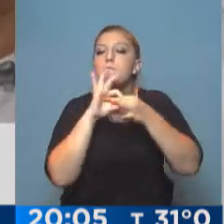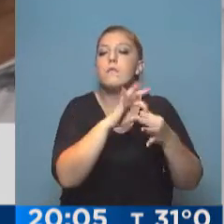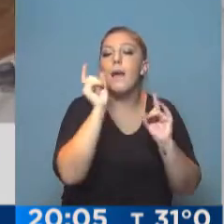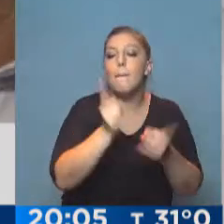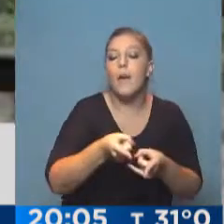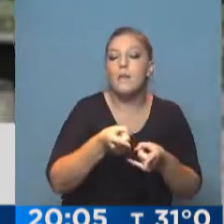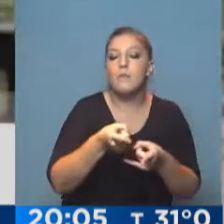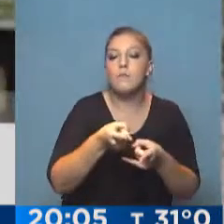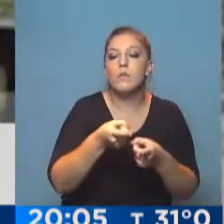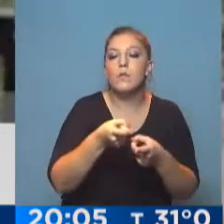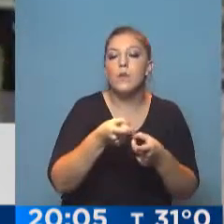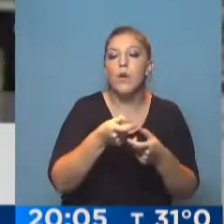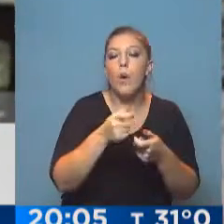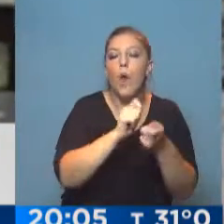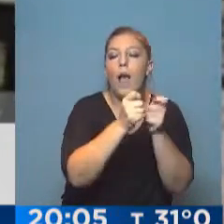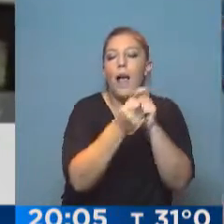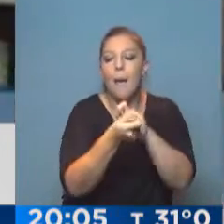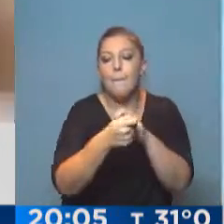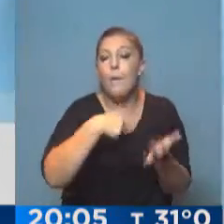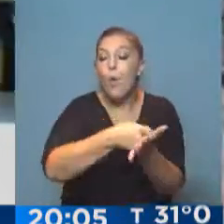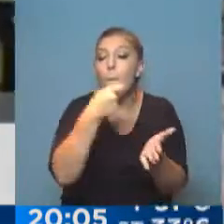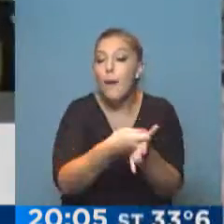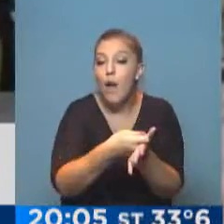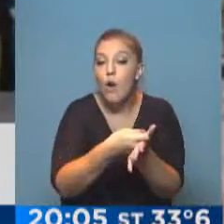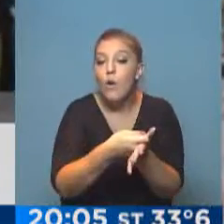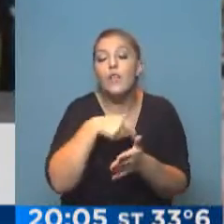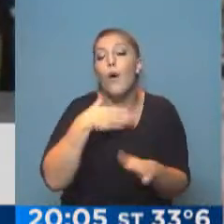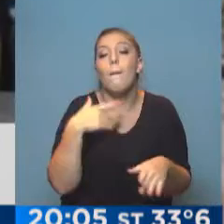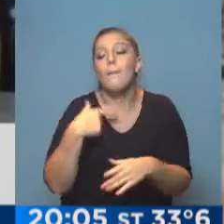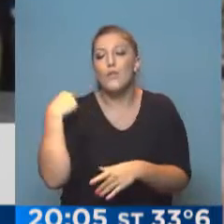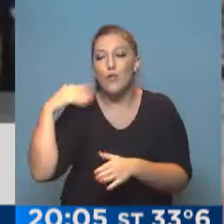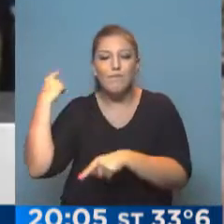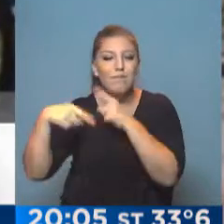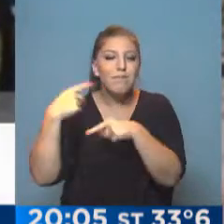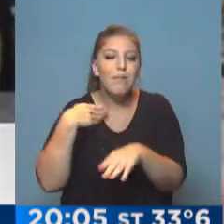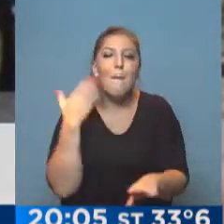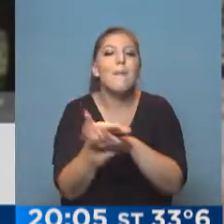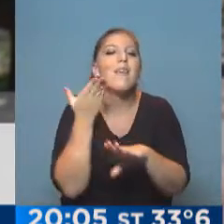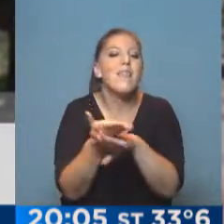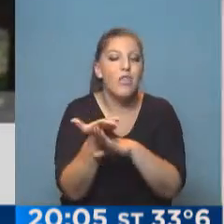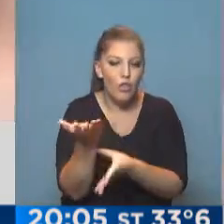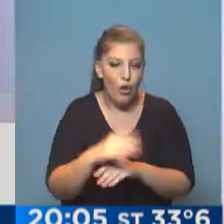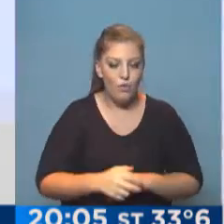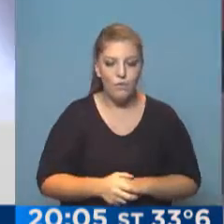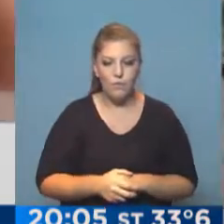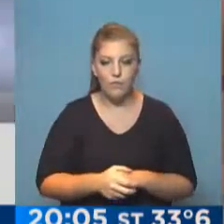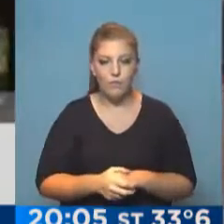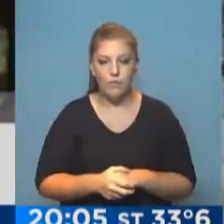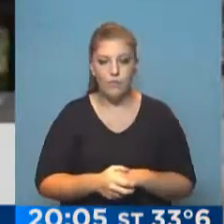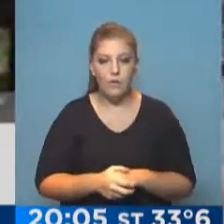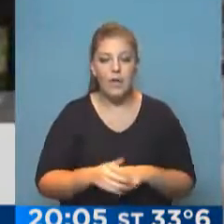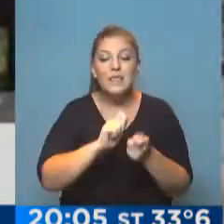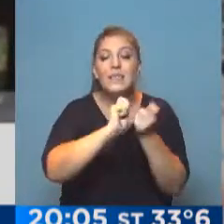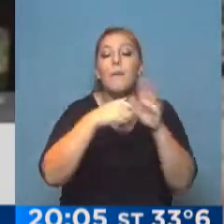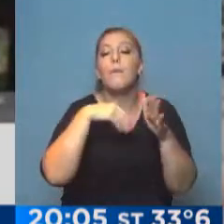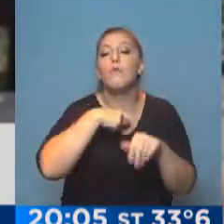una recomposición del haber, que esto es lo que venimos reclamando en términos históricos. La recomposición